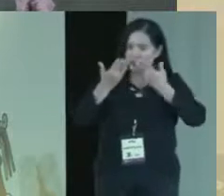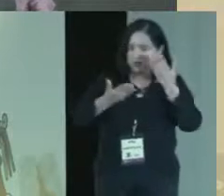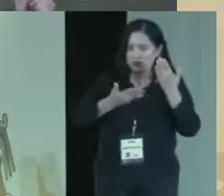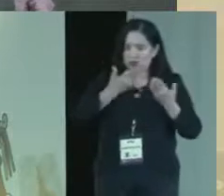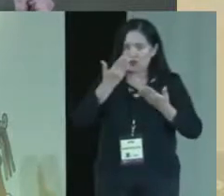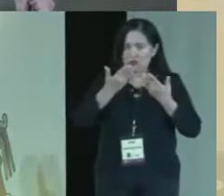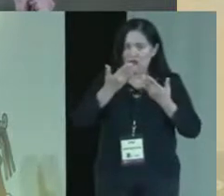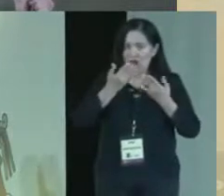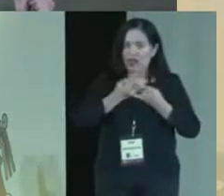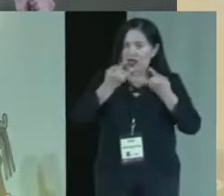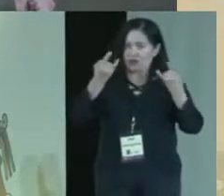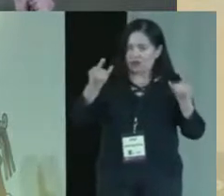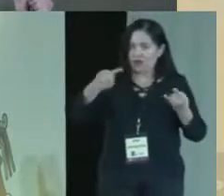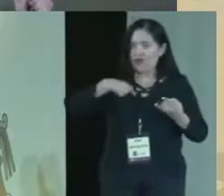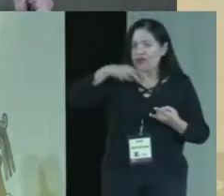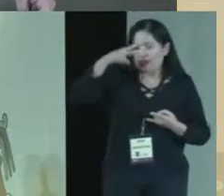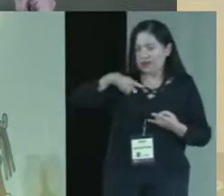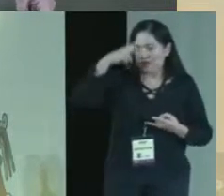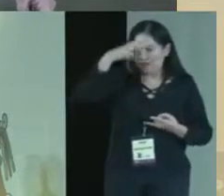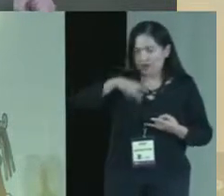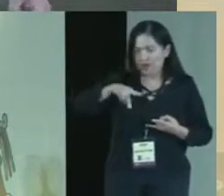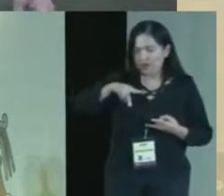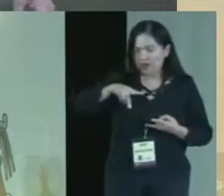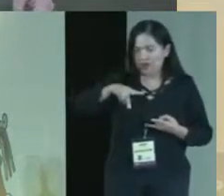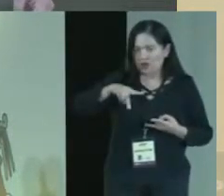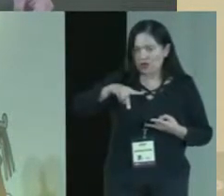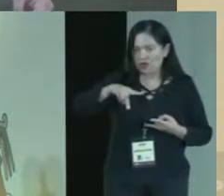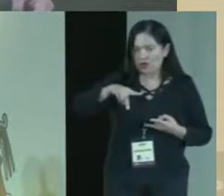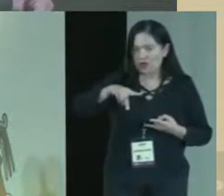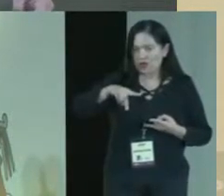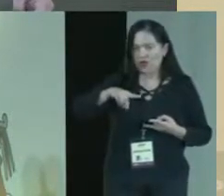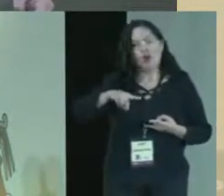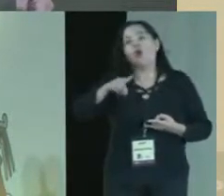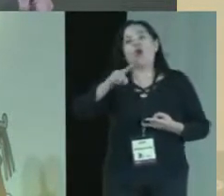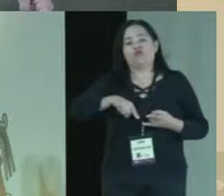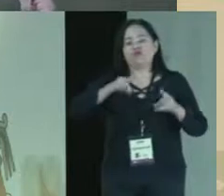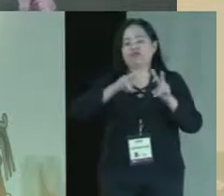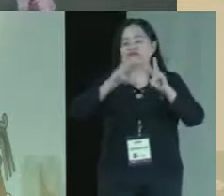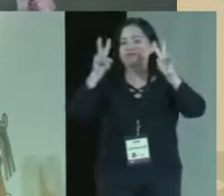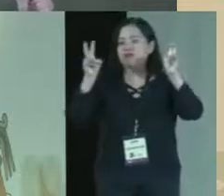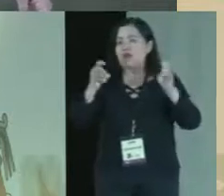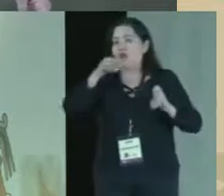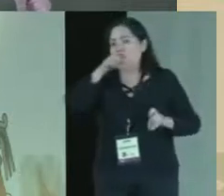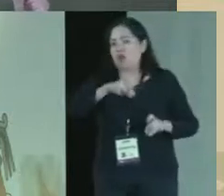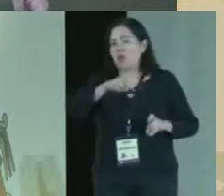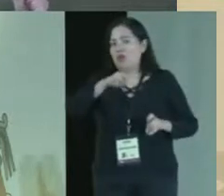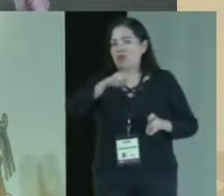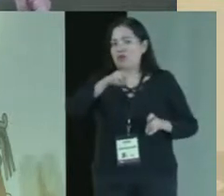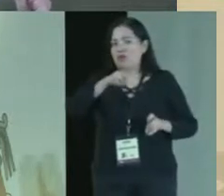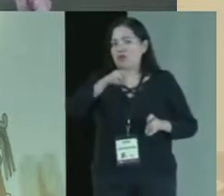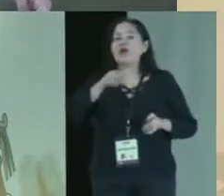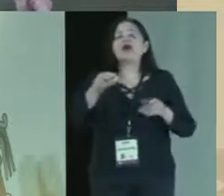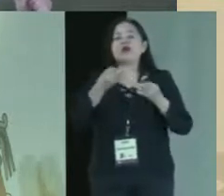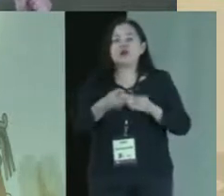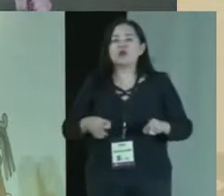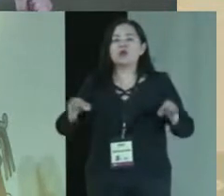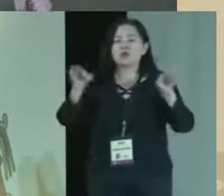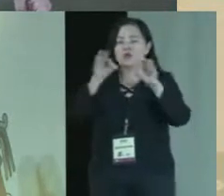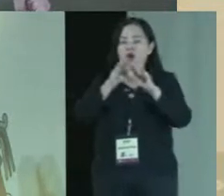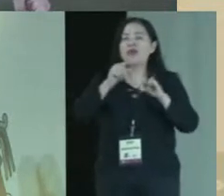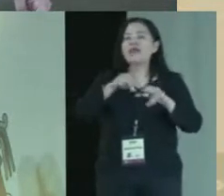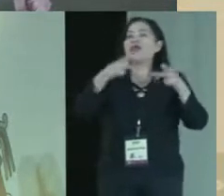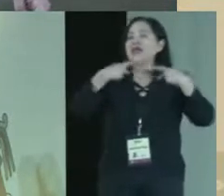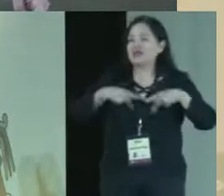México del siglo XX, no puede eludir como uno de los temas centrales la presencia de la clase